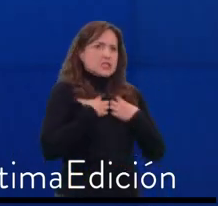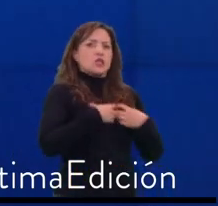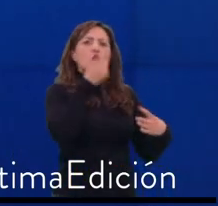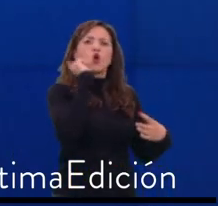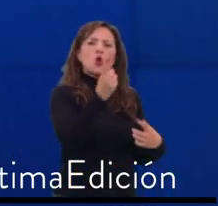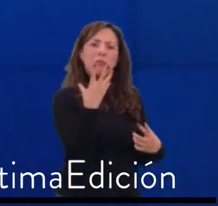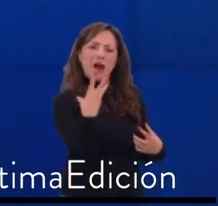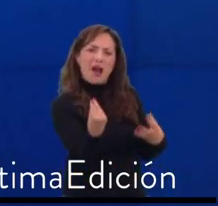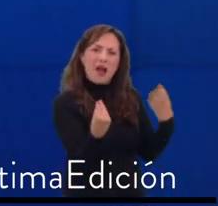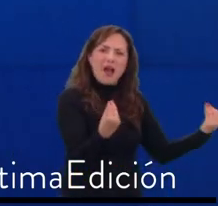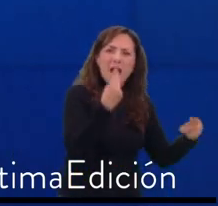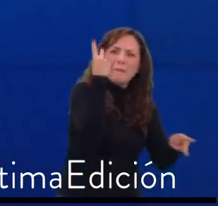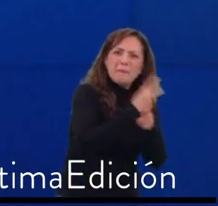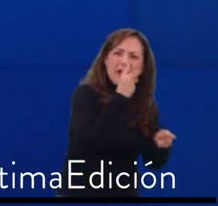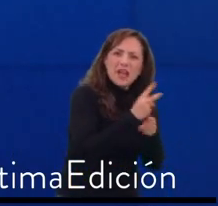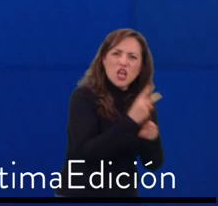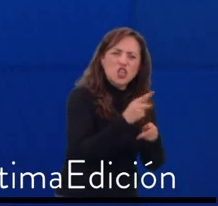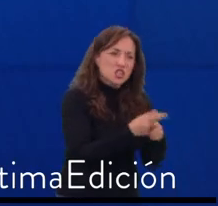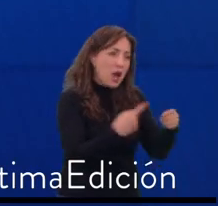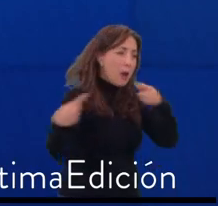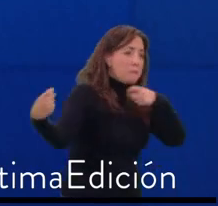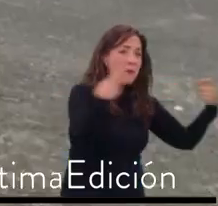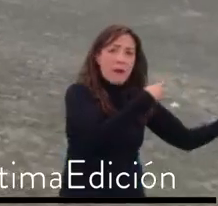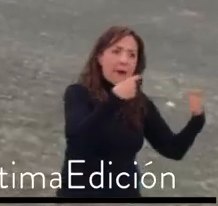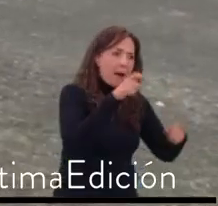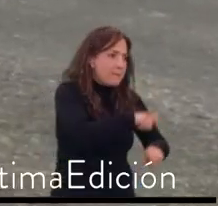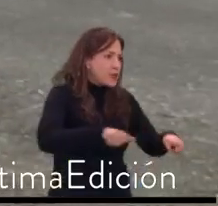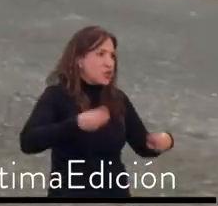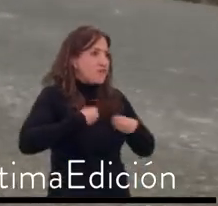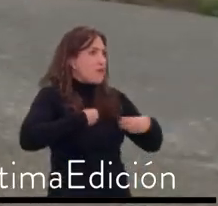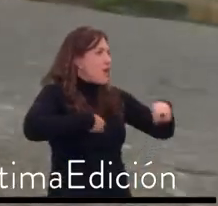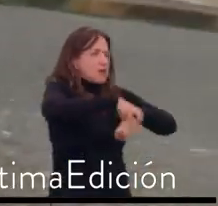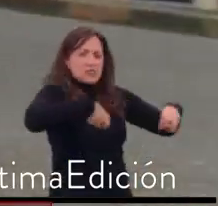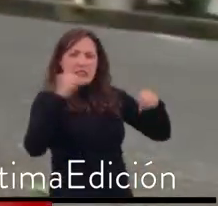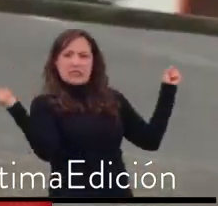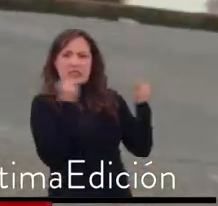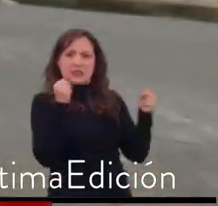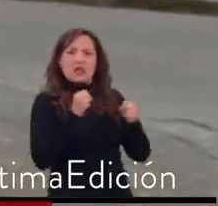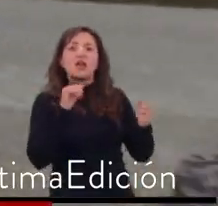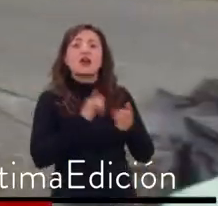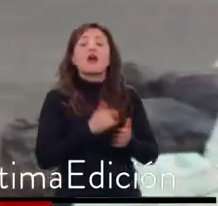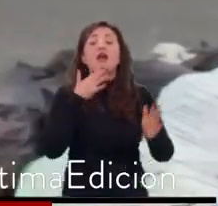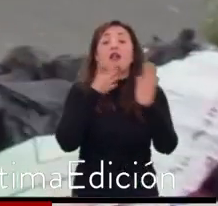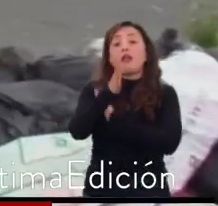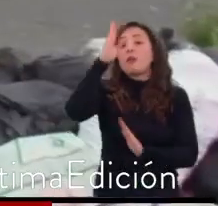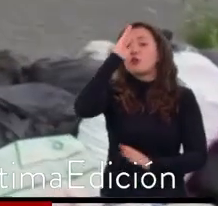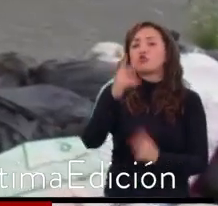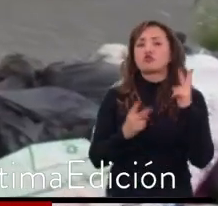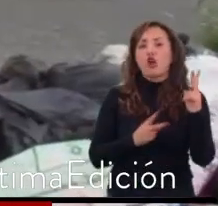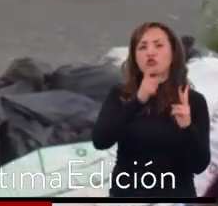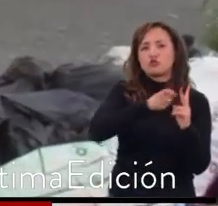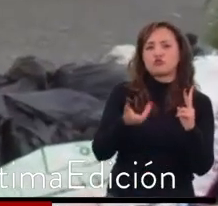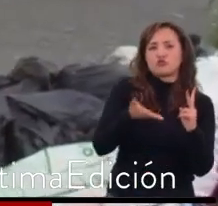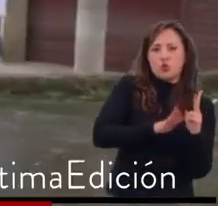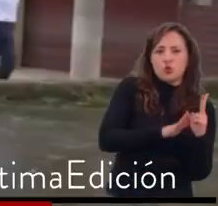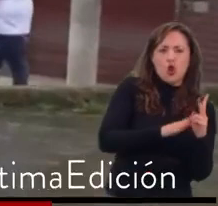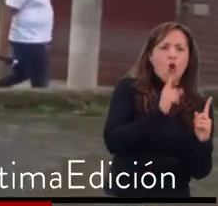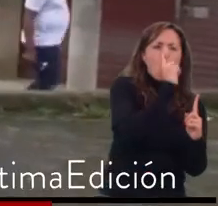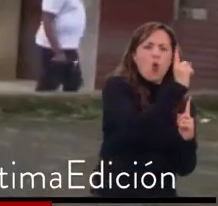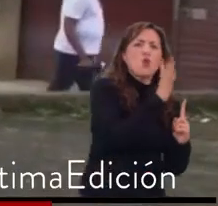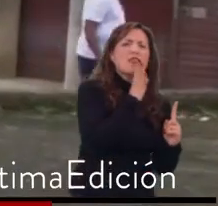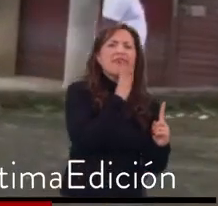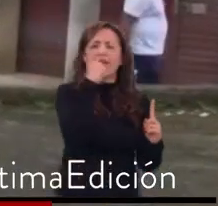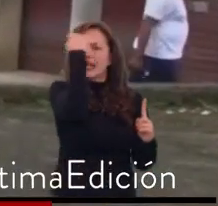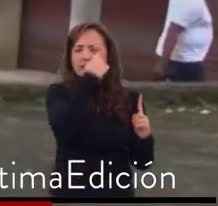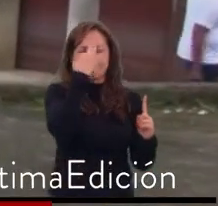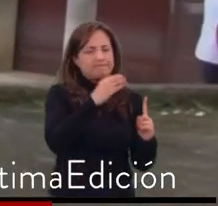vía pública, dejando a la población civil en medio del tiroteo. La policía reportó que dos hombres perdieron la vida, uno de ellos no ha podido ser identificado